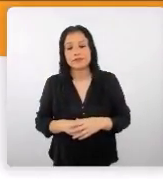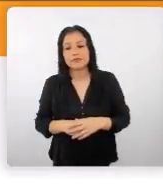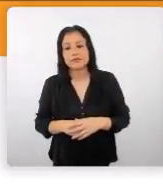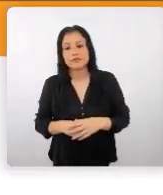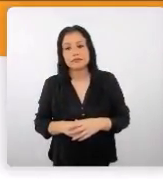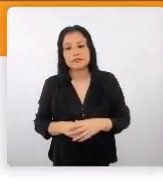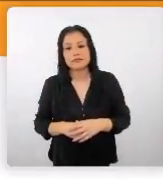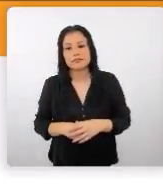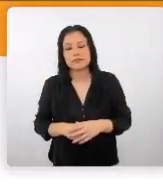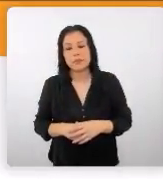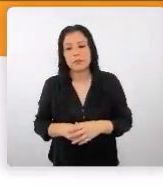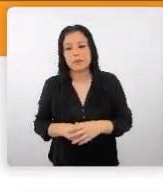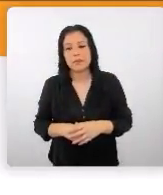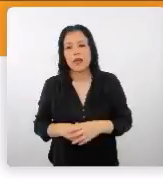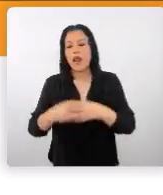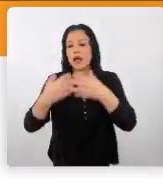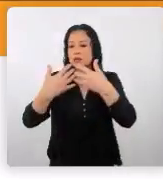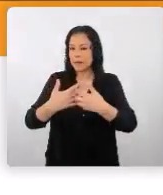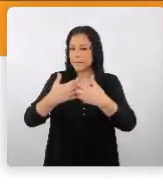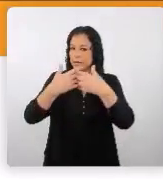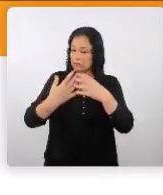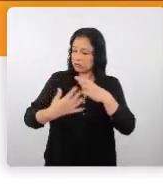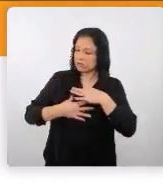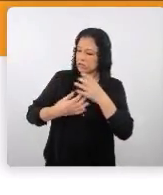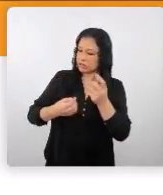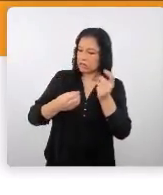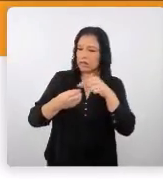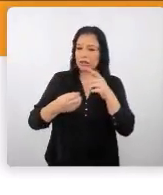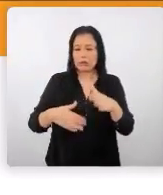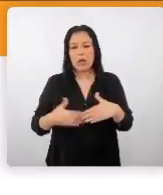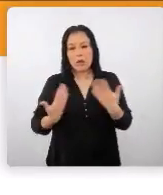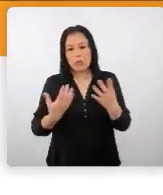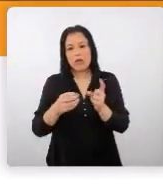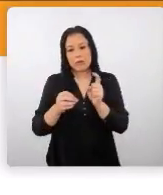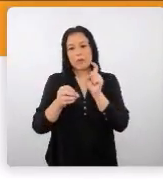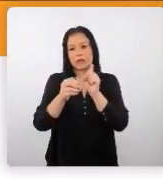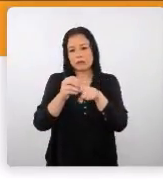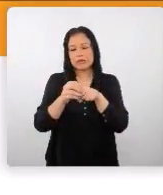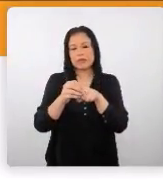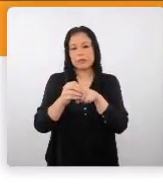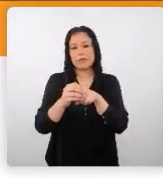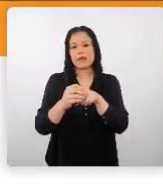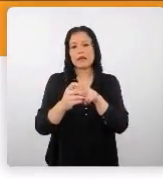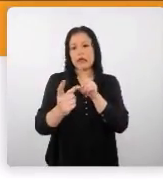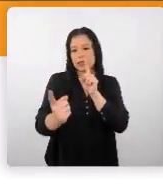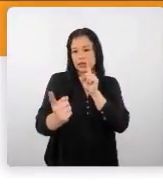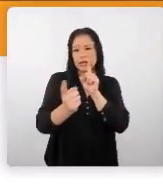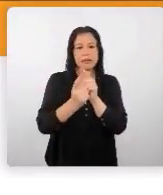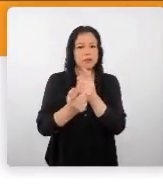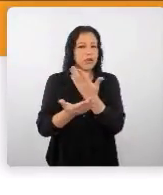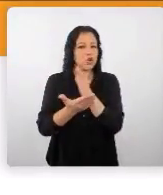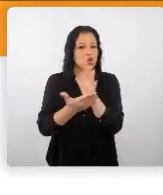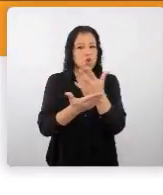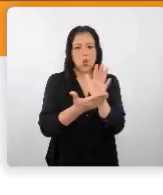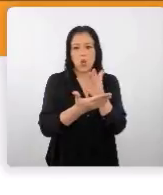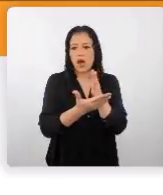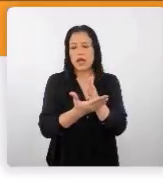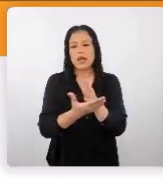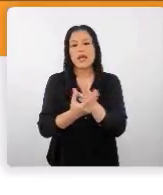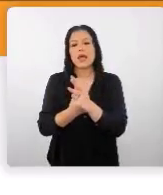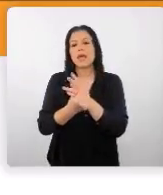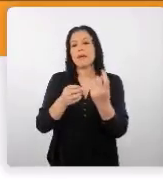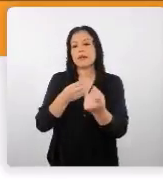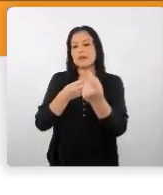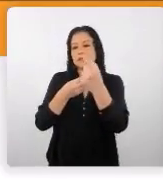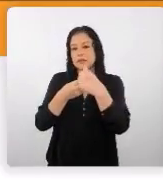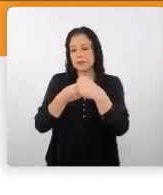son, o sea, las empresas interesadas ya podrían participar directamente, ya que no hay la opción de